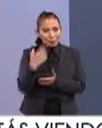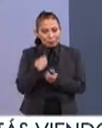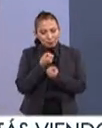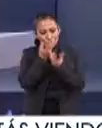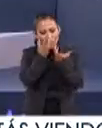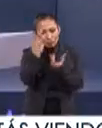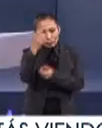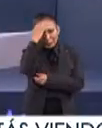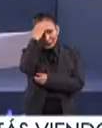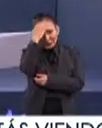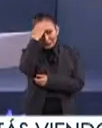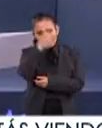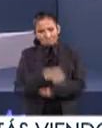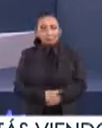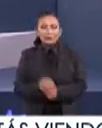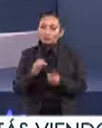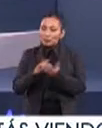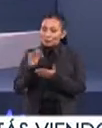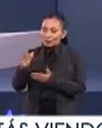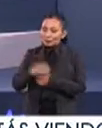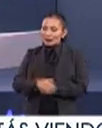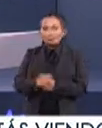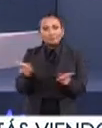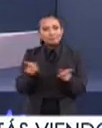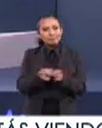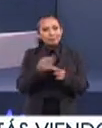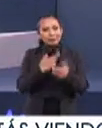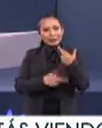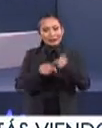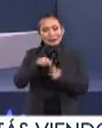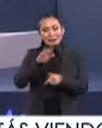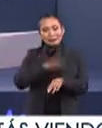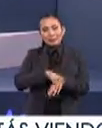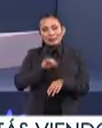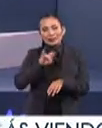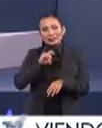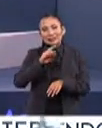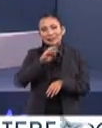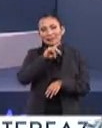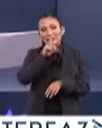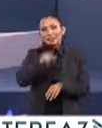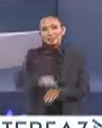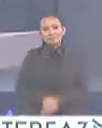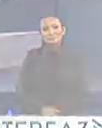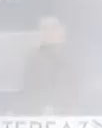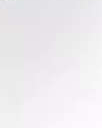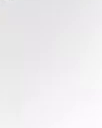habernos compartido tu experiencia. Gracias a ti. Una breve pausa y regresamos con más en Interfaz.